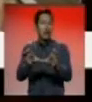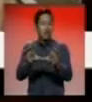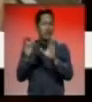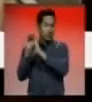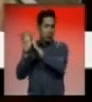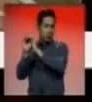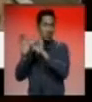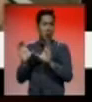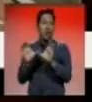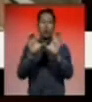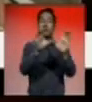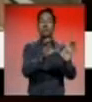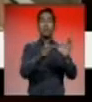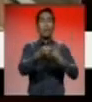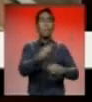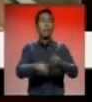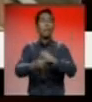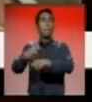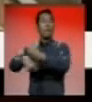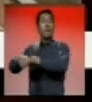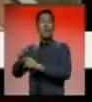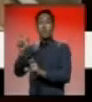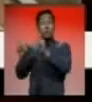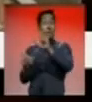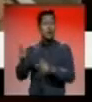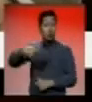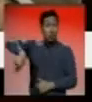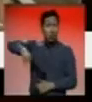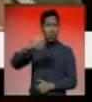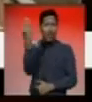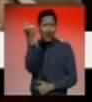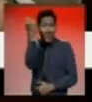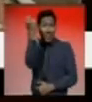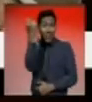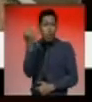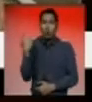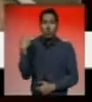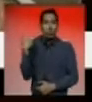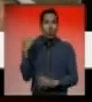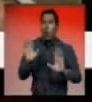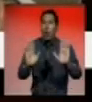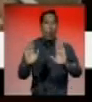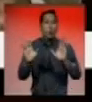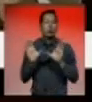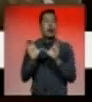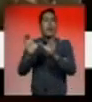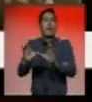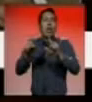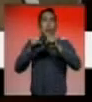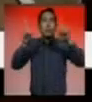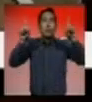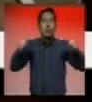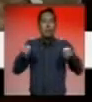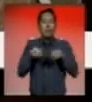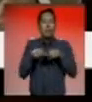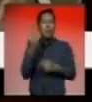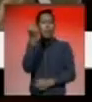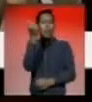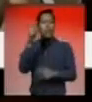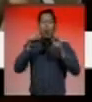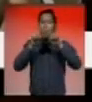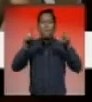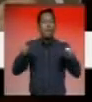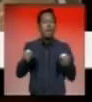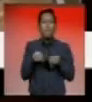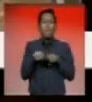depósito a través de los cuales la gente no tenía la plata no tenía el dinero tenía certificado supuestamente un valor nominal pero eran